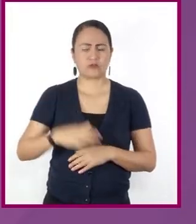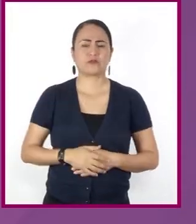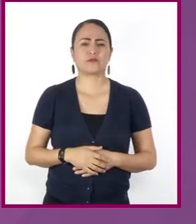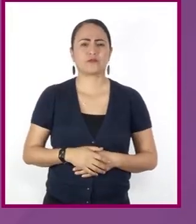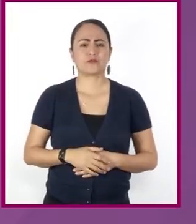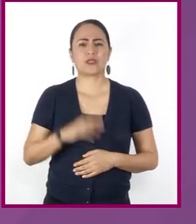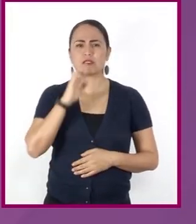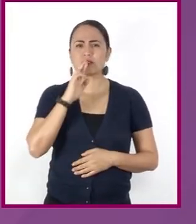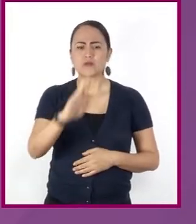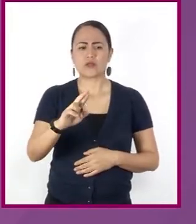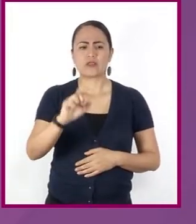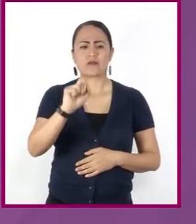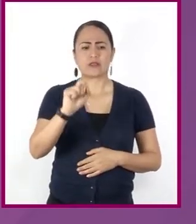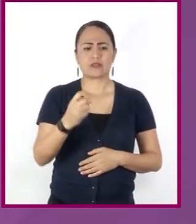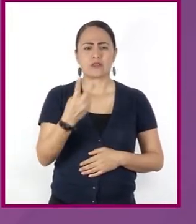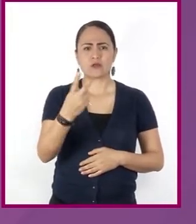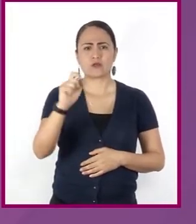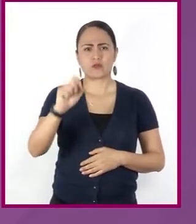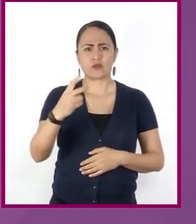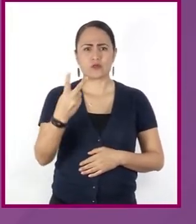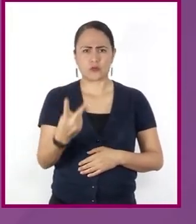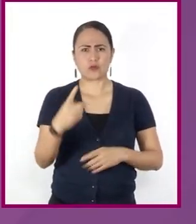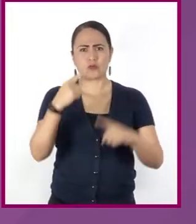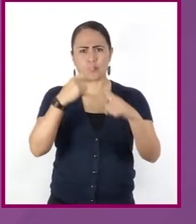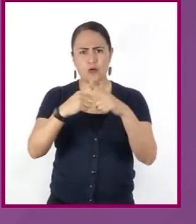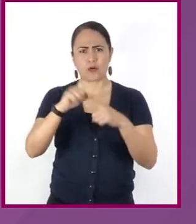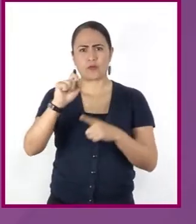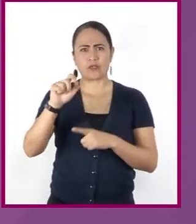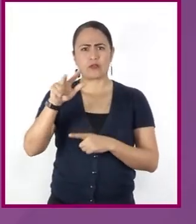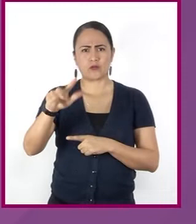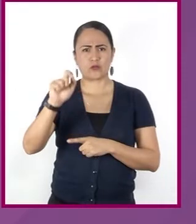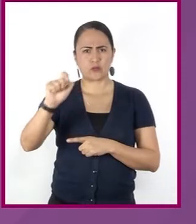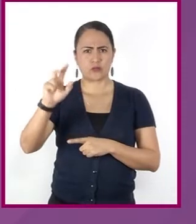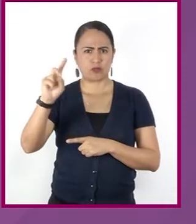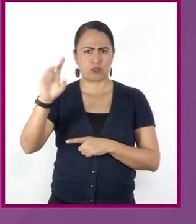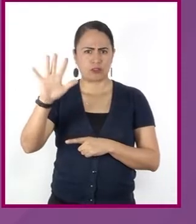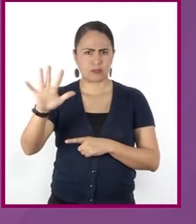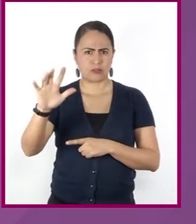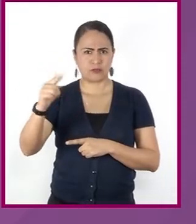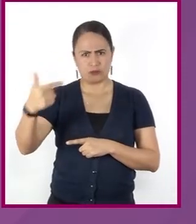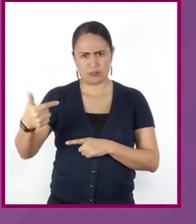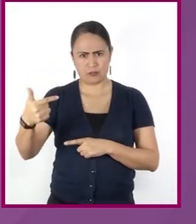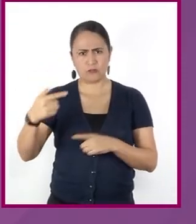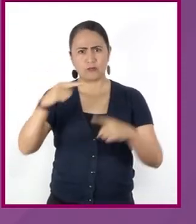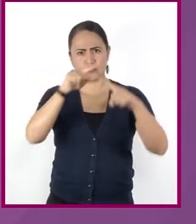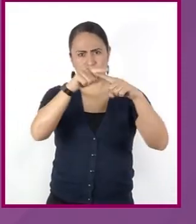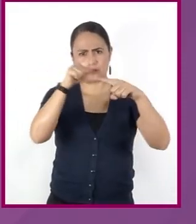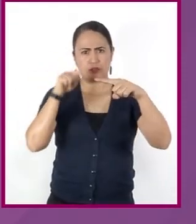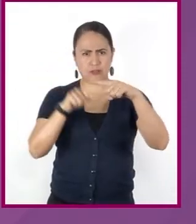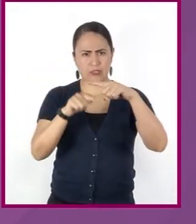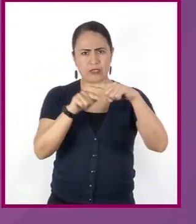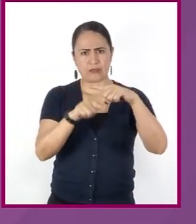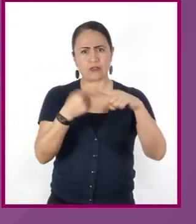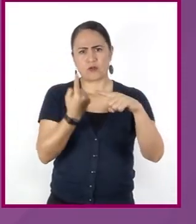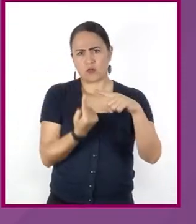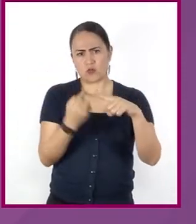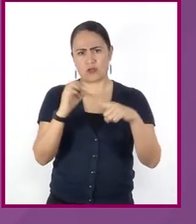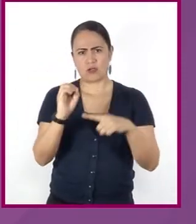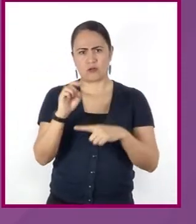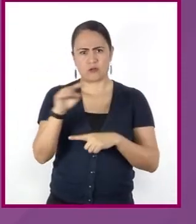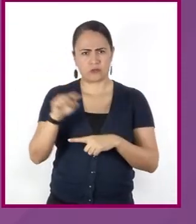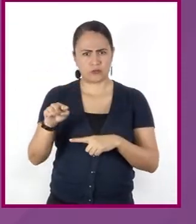tendríamos 22.2 onzas por 28.35 gramos entre una onza.